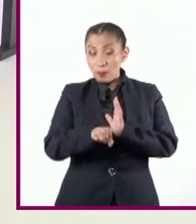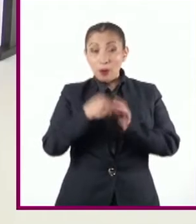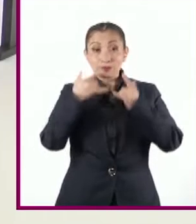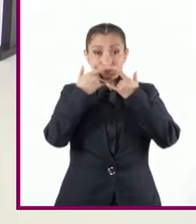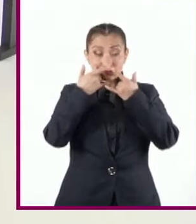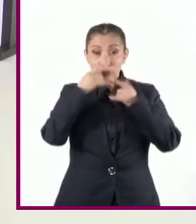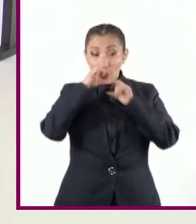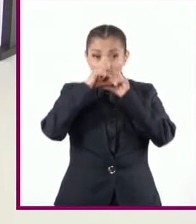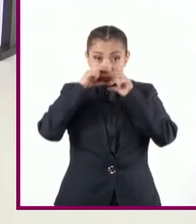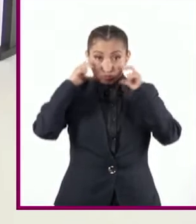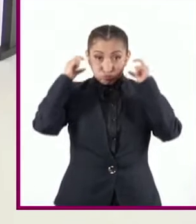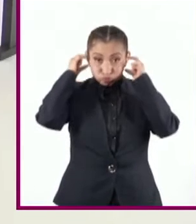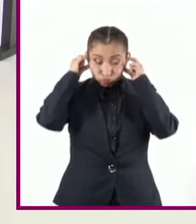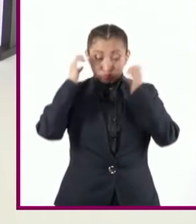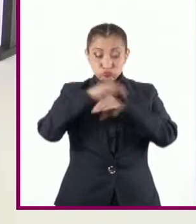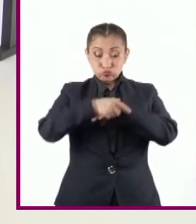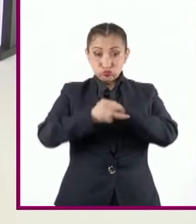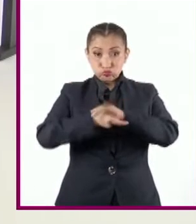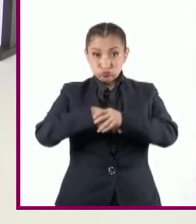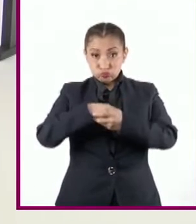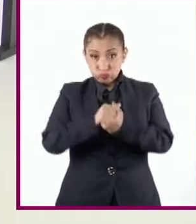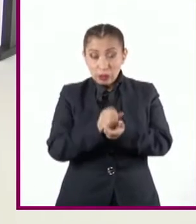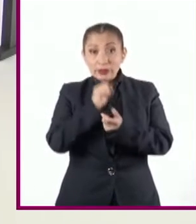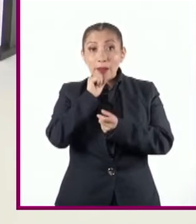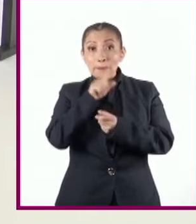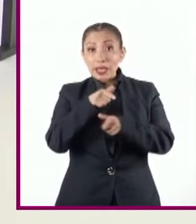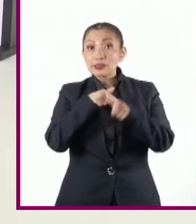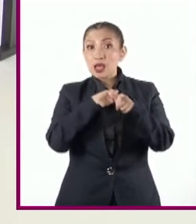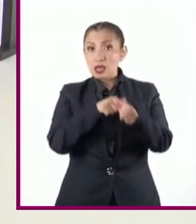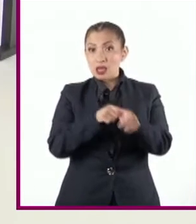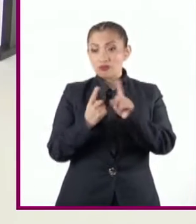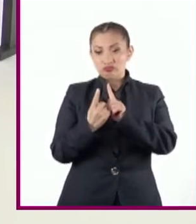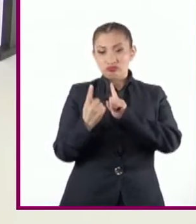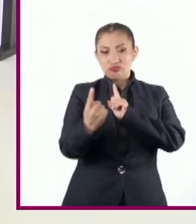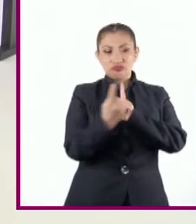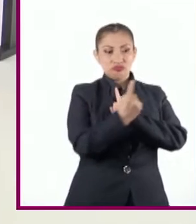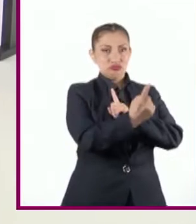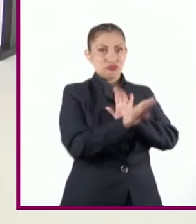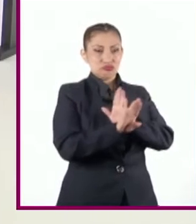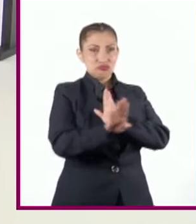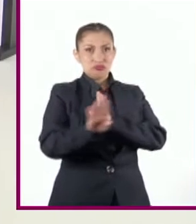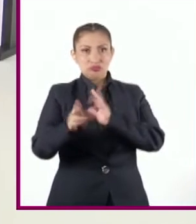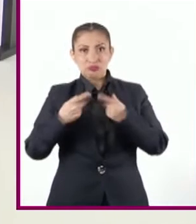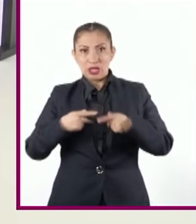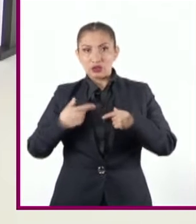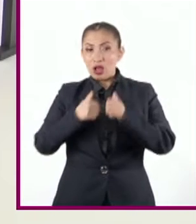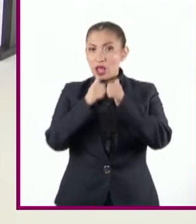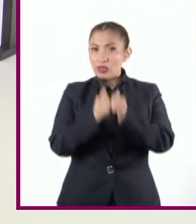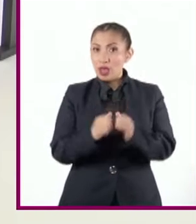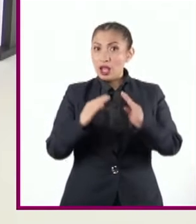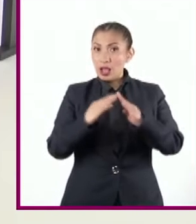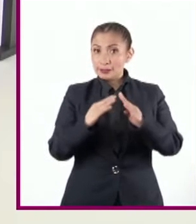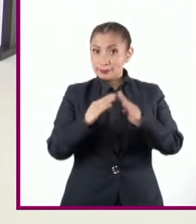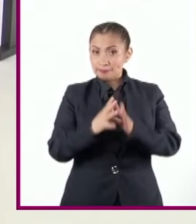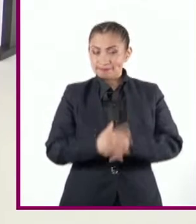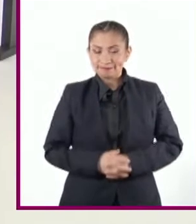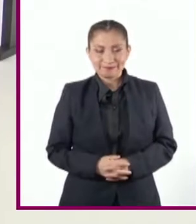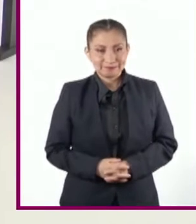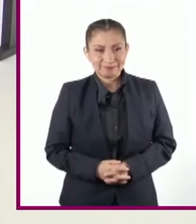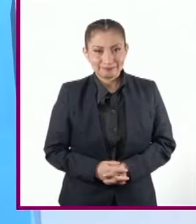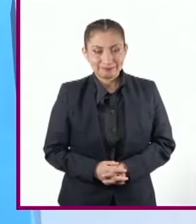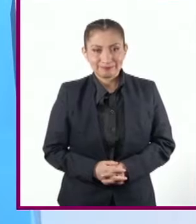del cubrebocas, el lavado de manos, así como mantener la sana distancia y quedarse en casa en medida de lo posible.